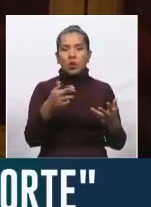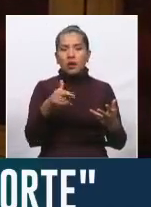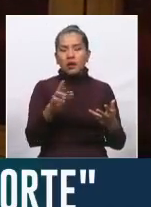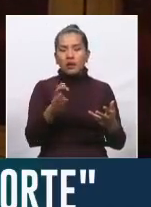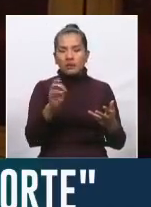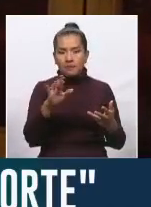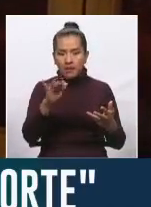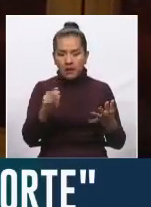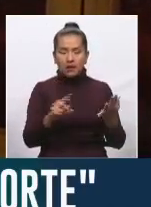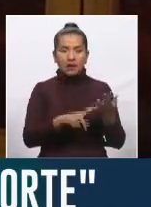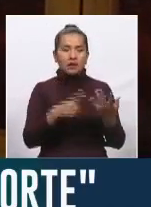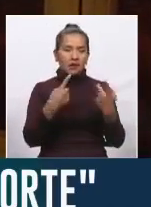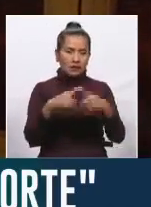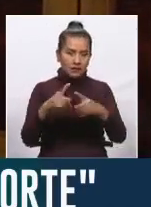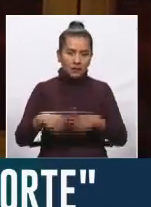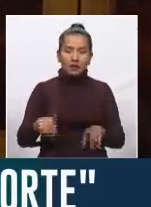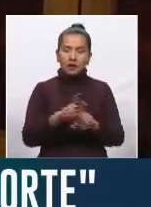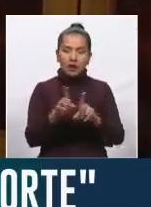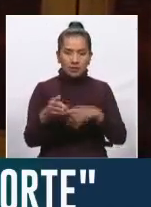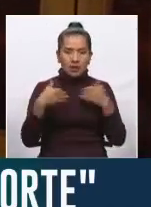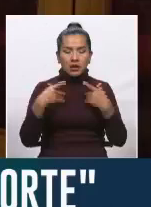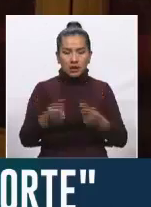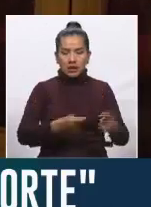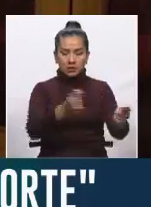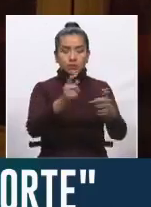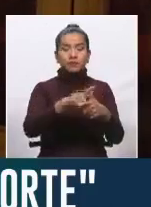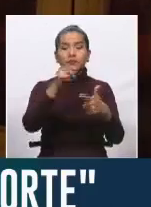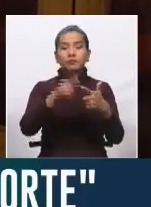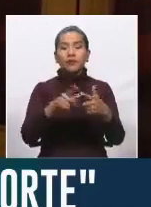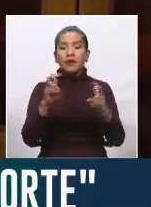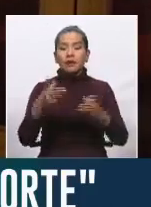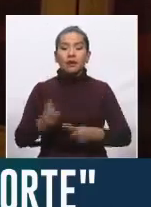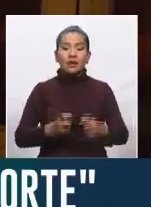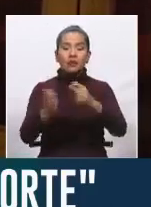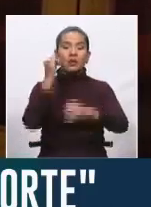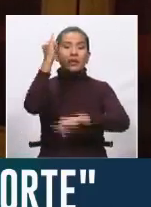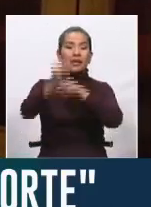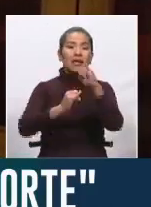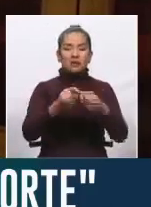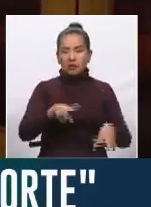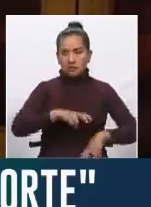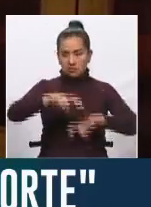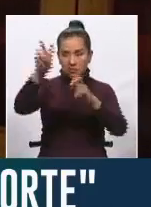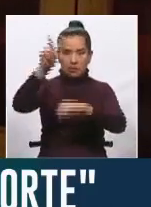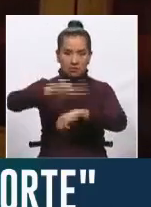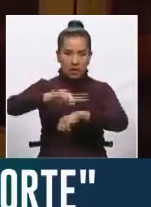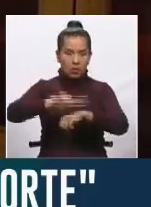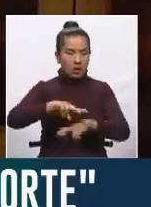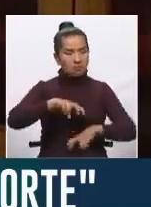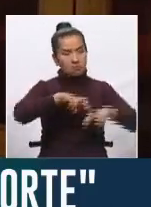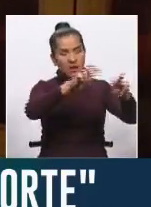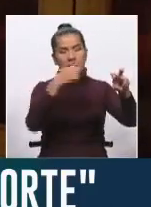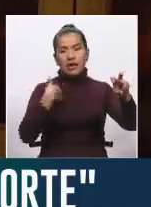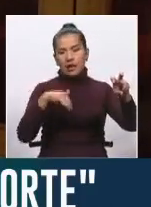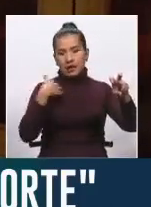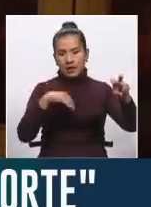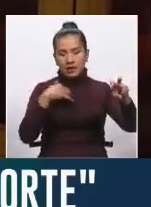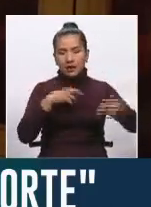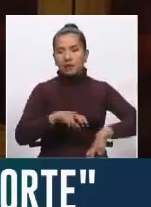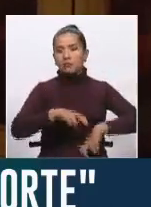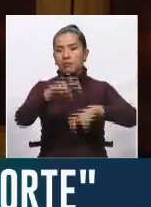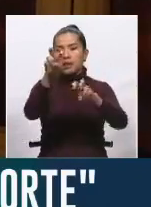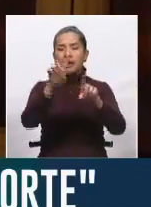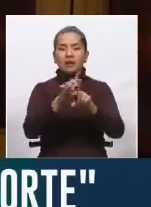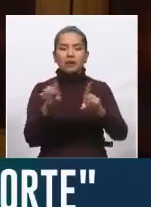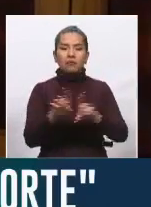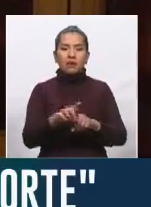ciudades intermedias que también hay transporte. Hay transporte internacional que va a Asunción del Paraguay, que va a Buenos Aires y que va a una población fronteriza de